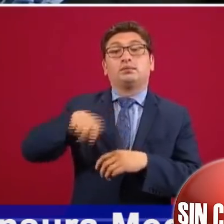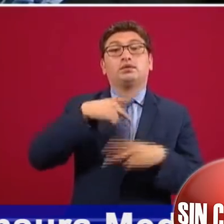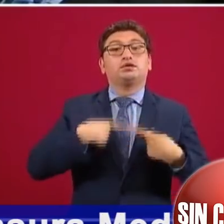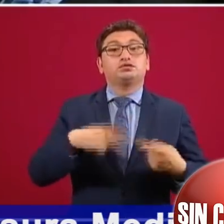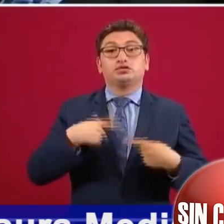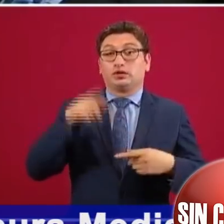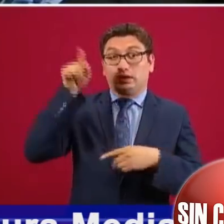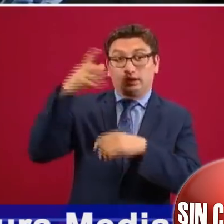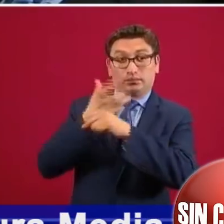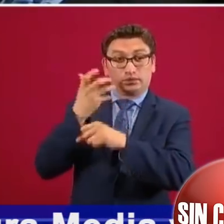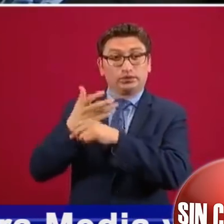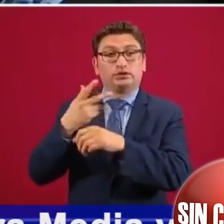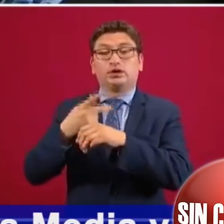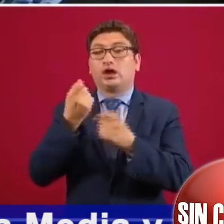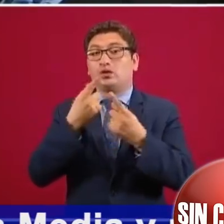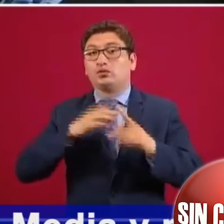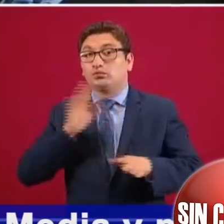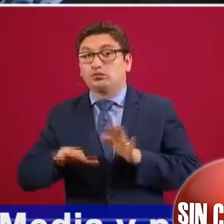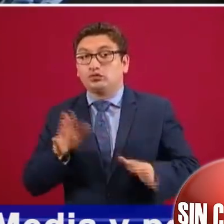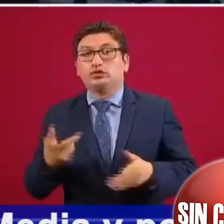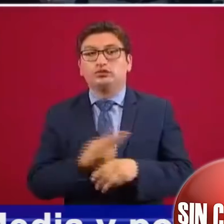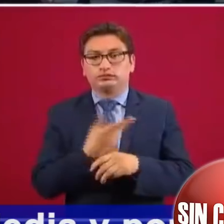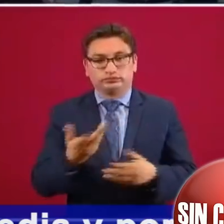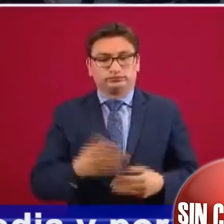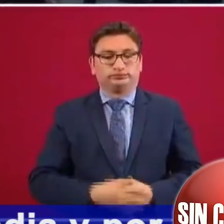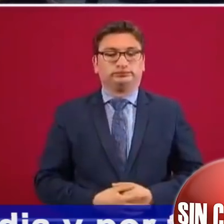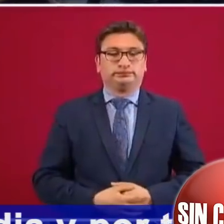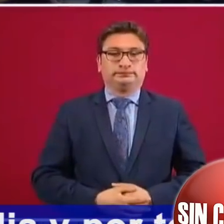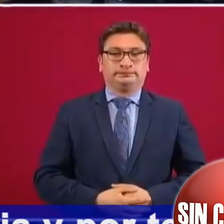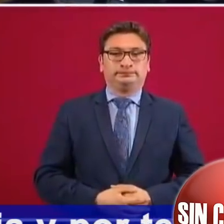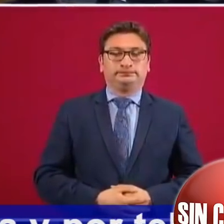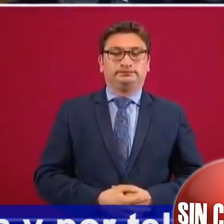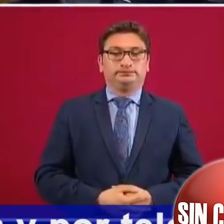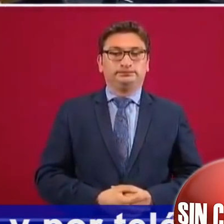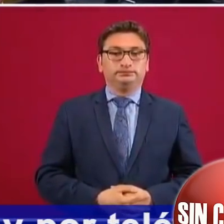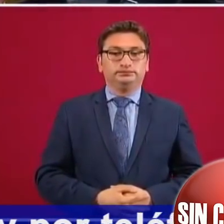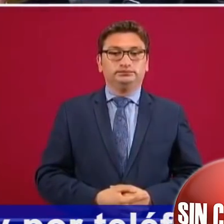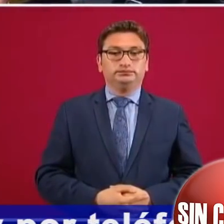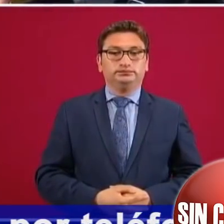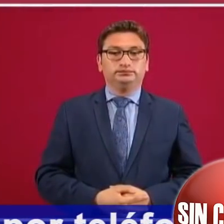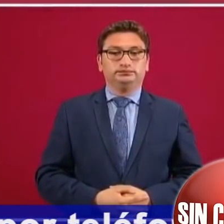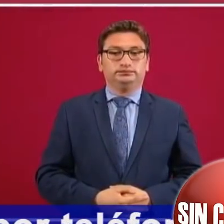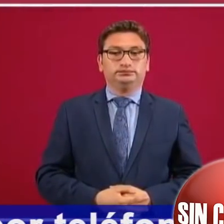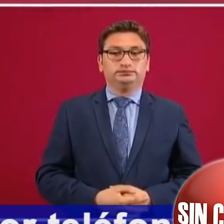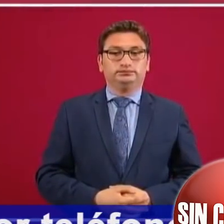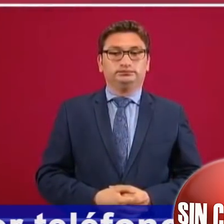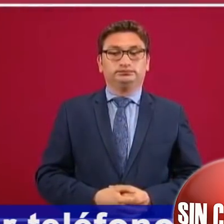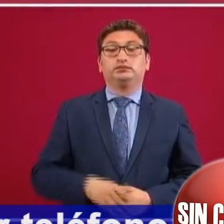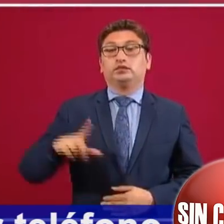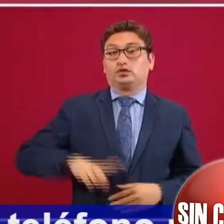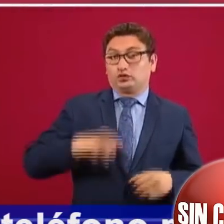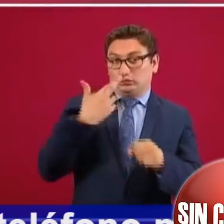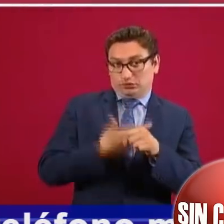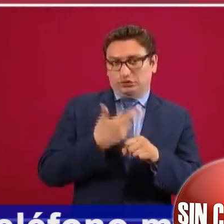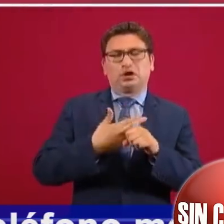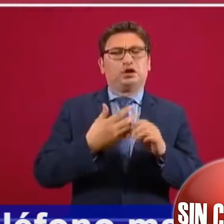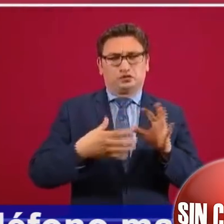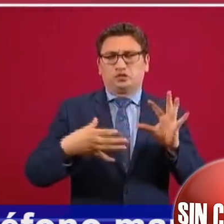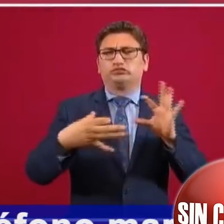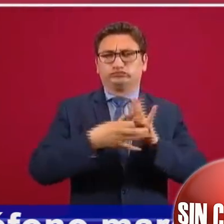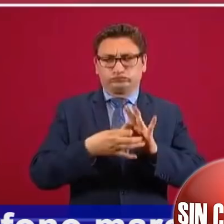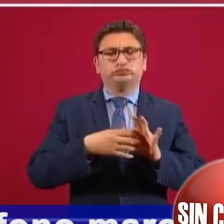muerto algunos? ¿Hablaron de la OPEP? ¿De algo más? Sí, en el caso de los gobernadores es buena la